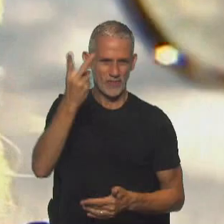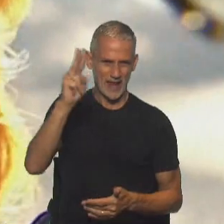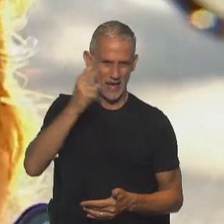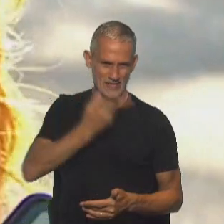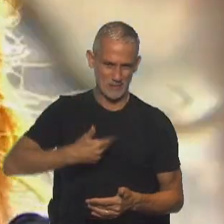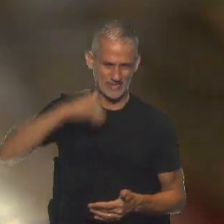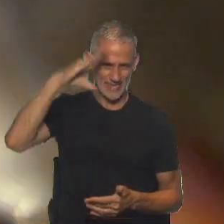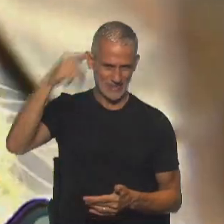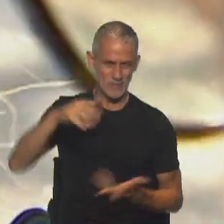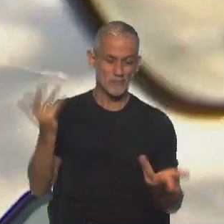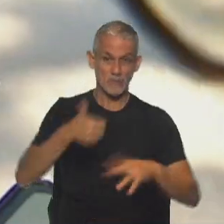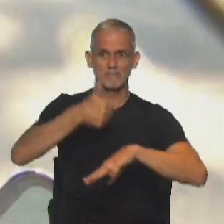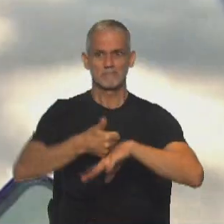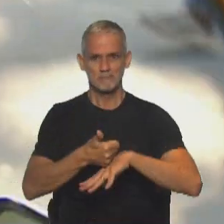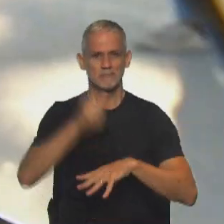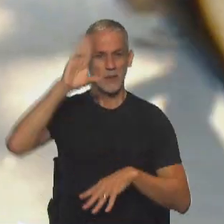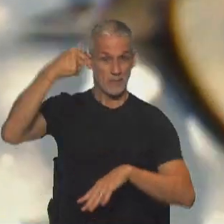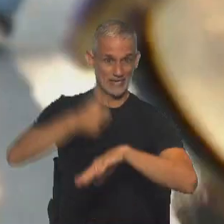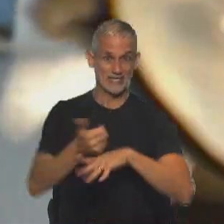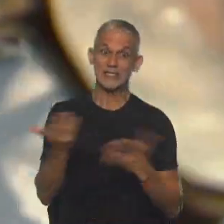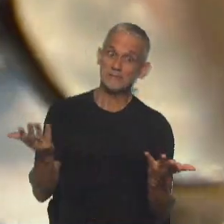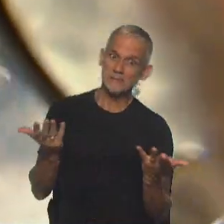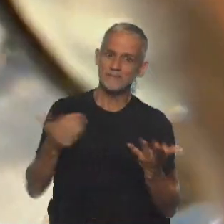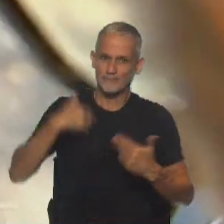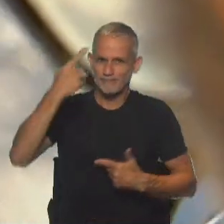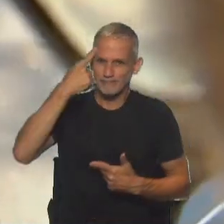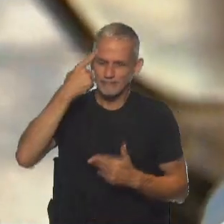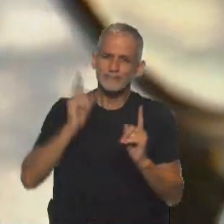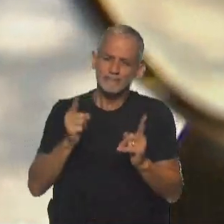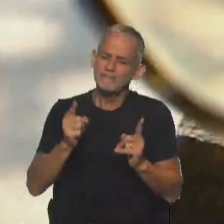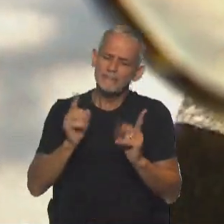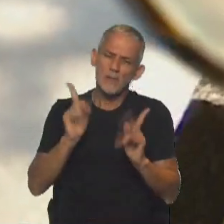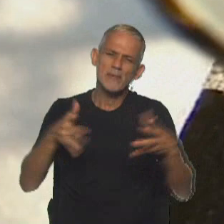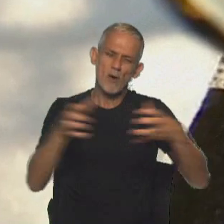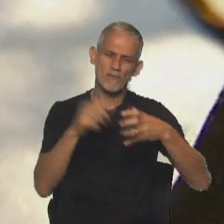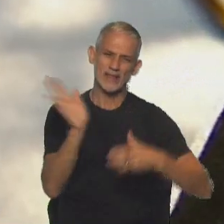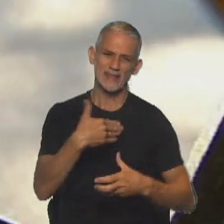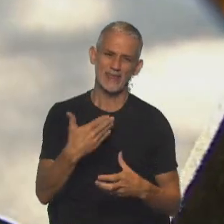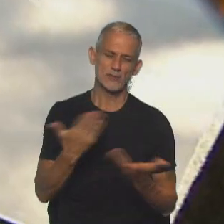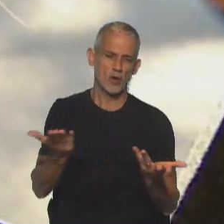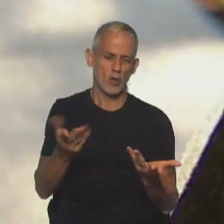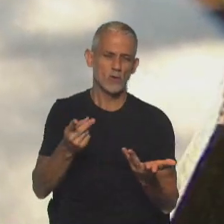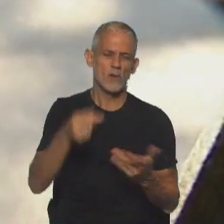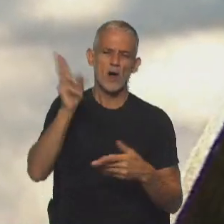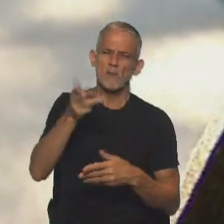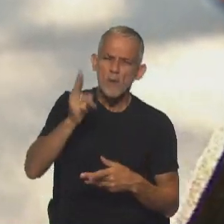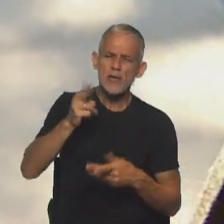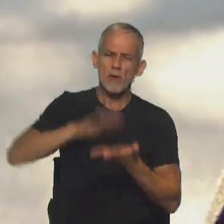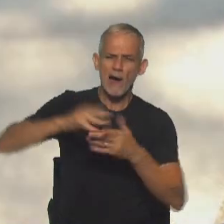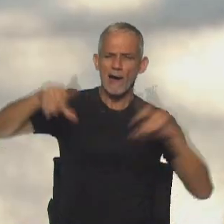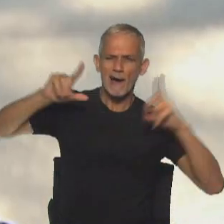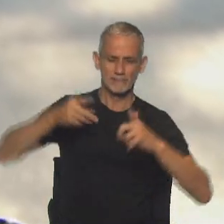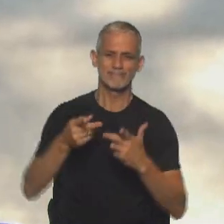a haber actos en los que va a, en principio, participar ella. Bueno, creemos que seguimos diciendo desde el frente de todos que la proscripción que pesa sobre